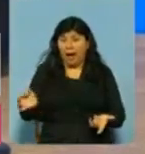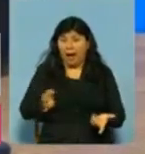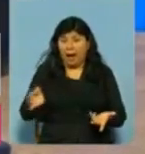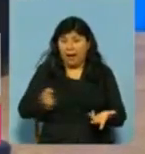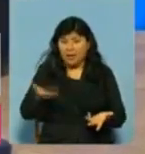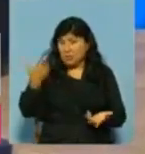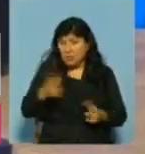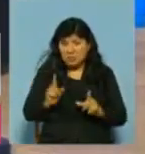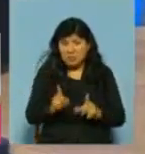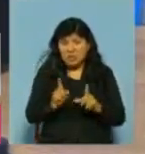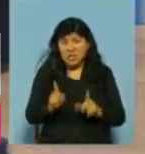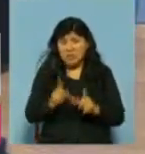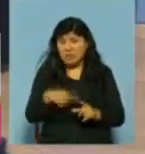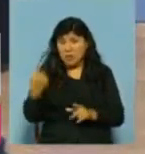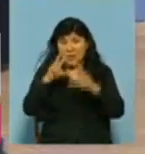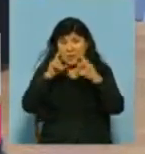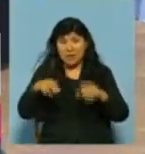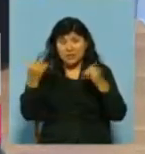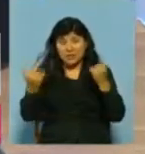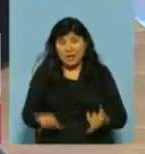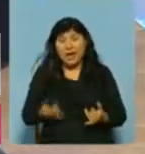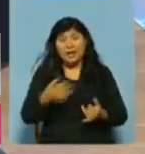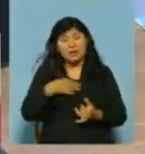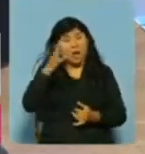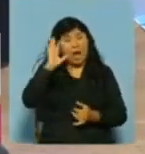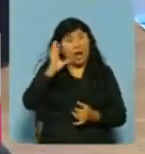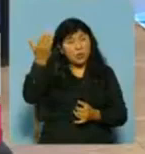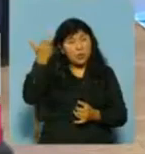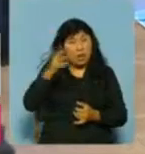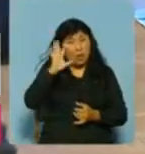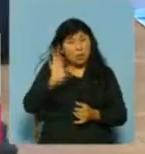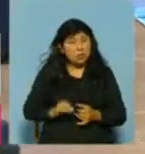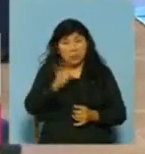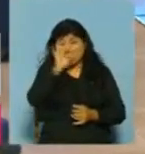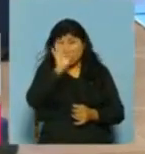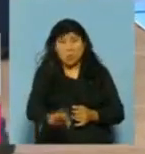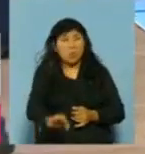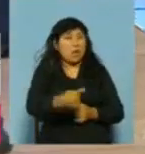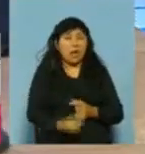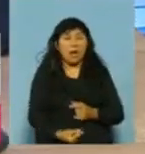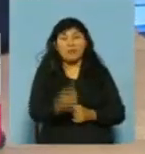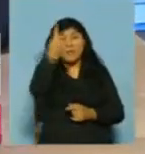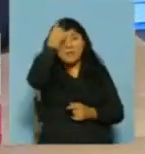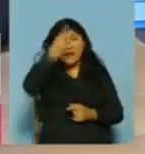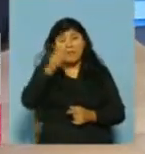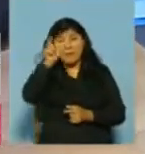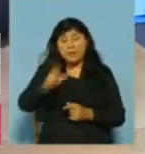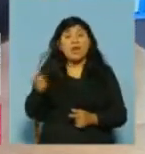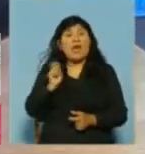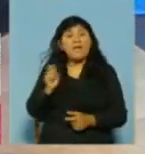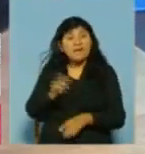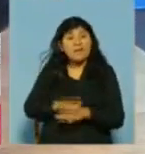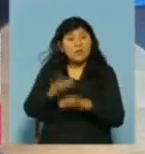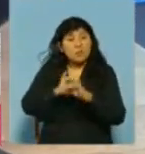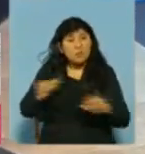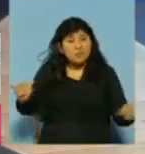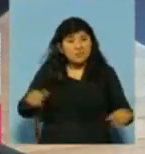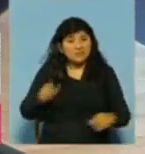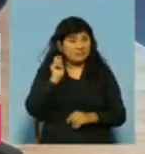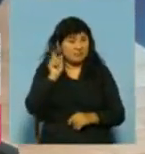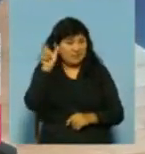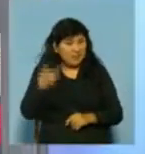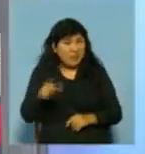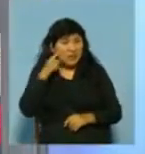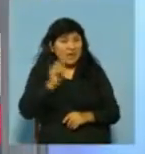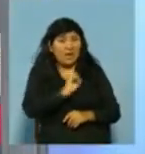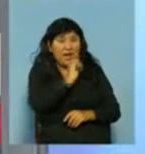datos personales de periodistas, dónde viven, todo estos datos que realmente preocupan. Preocupan porque se trata de